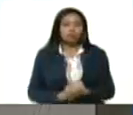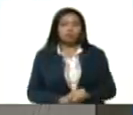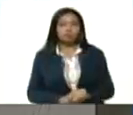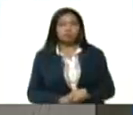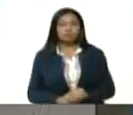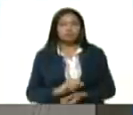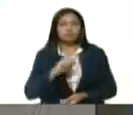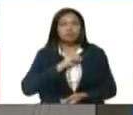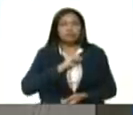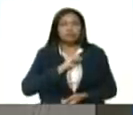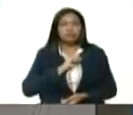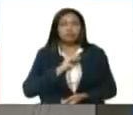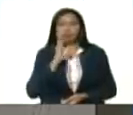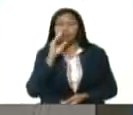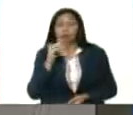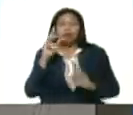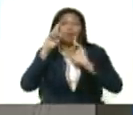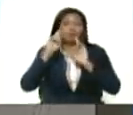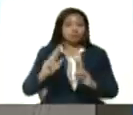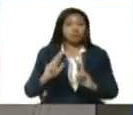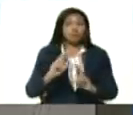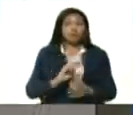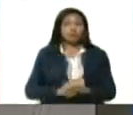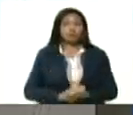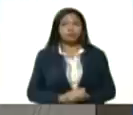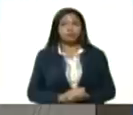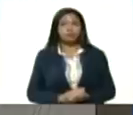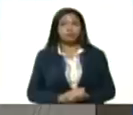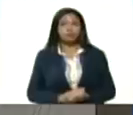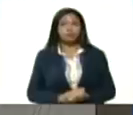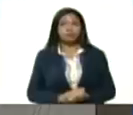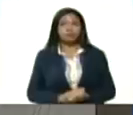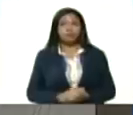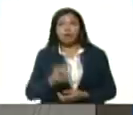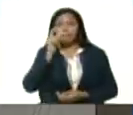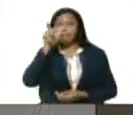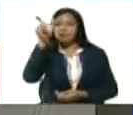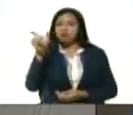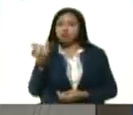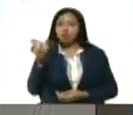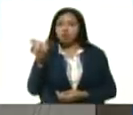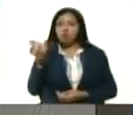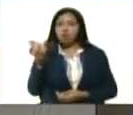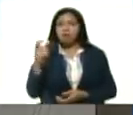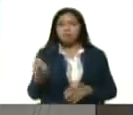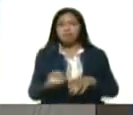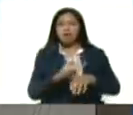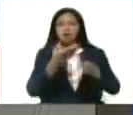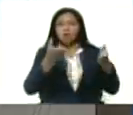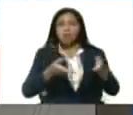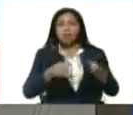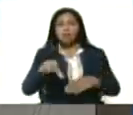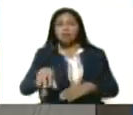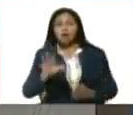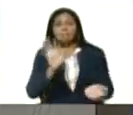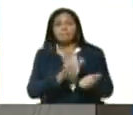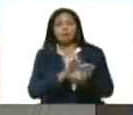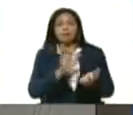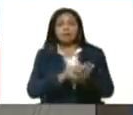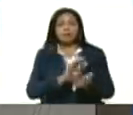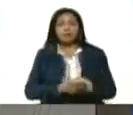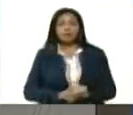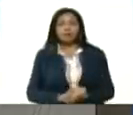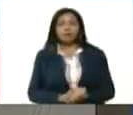temerario e irresponsable que este epidemiólogo de la gobernación del Estado Nueva Esparta